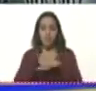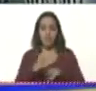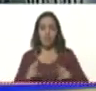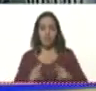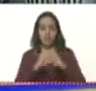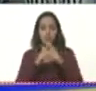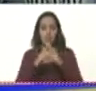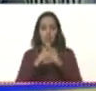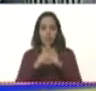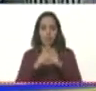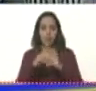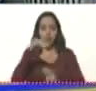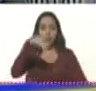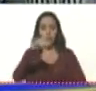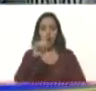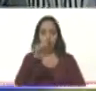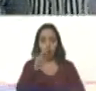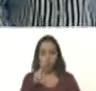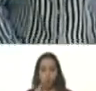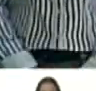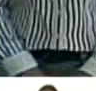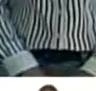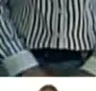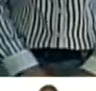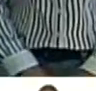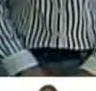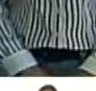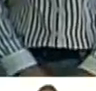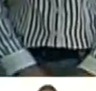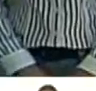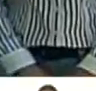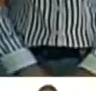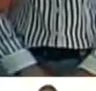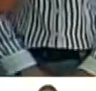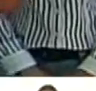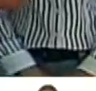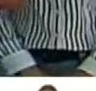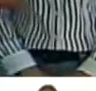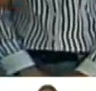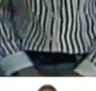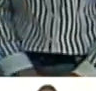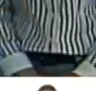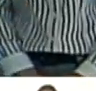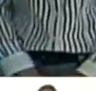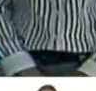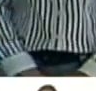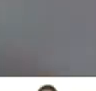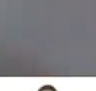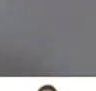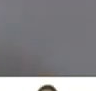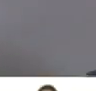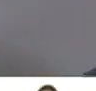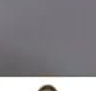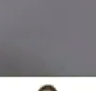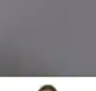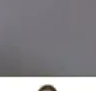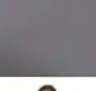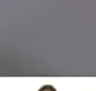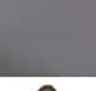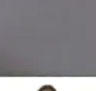parroquia Macuto, en el Centro Integral de Salud, de donde estamos atendiendo hoy,